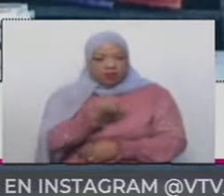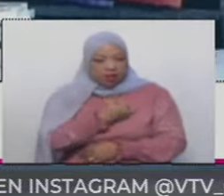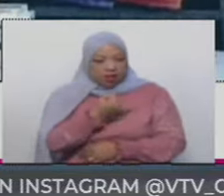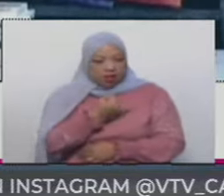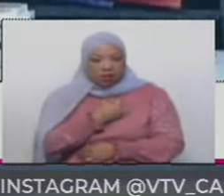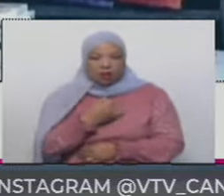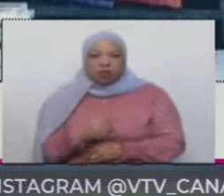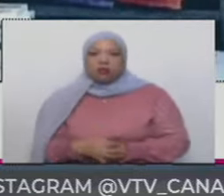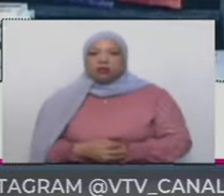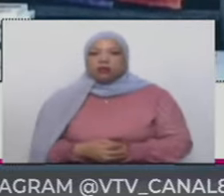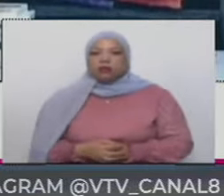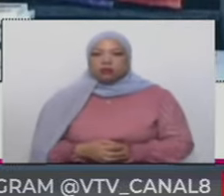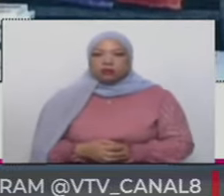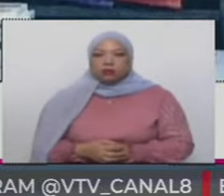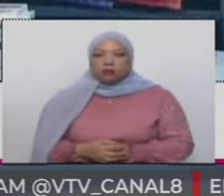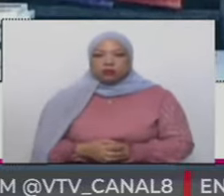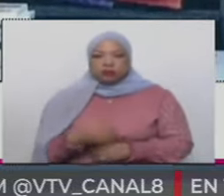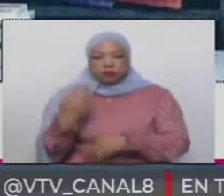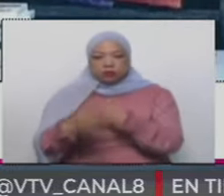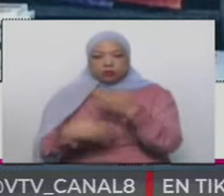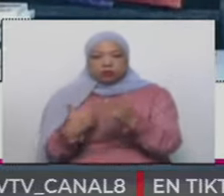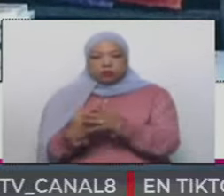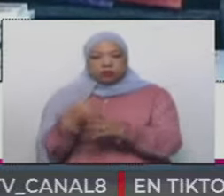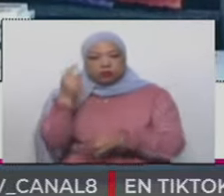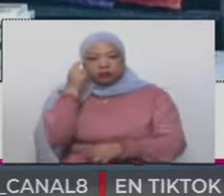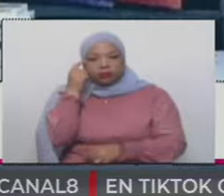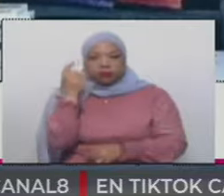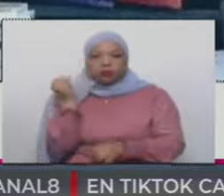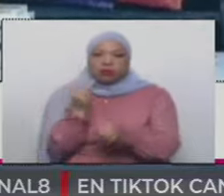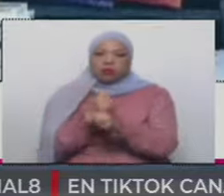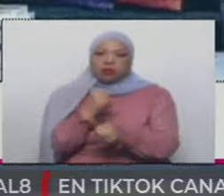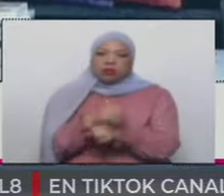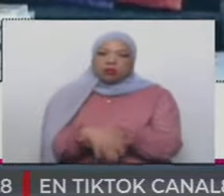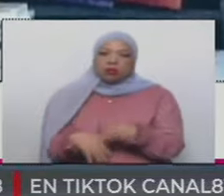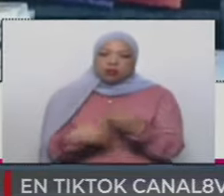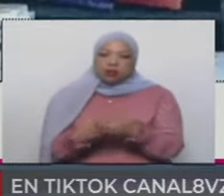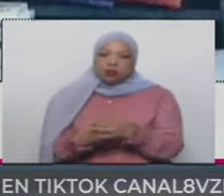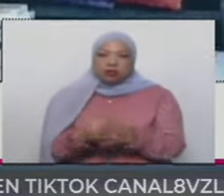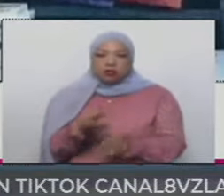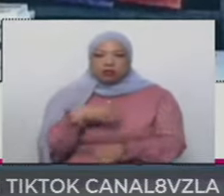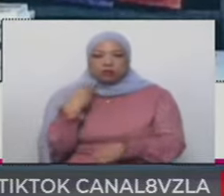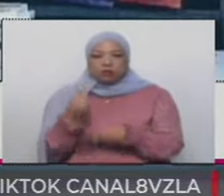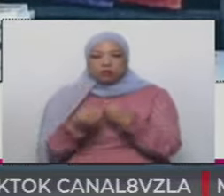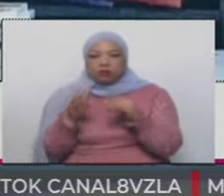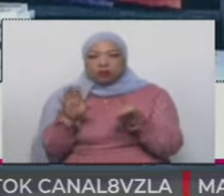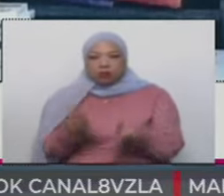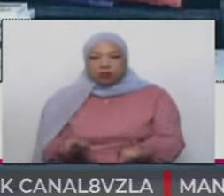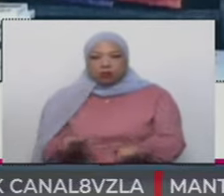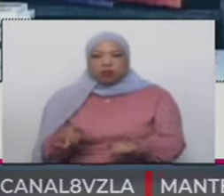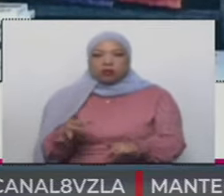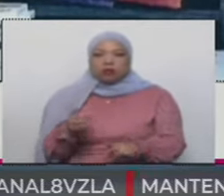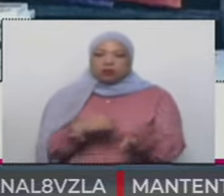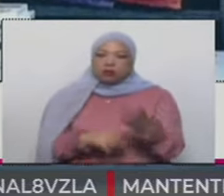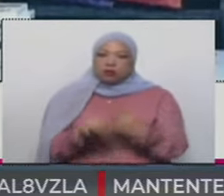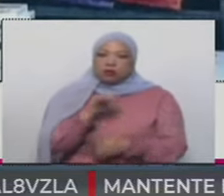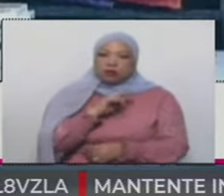identidad. Tenemos que construir una férrea identidad. No podemos dejar que